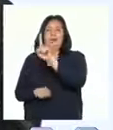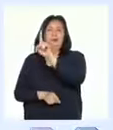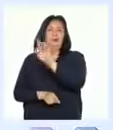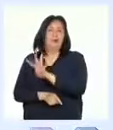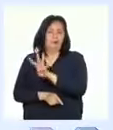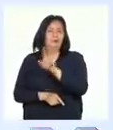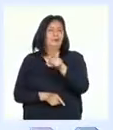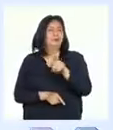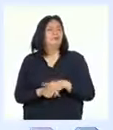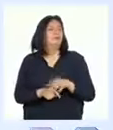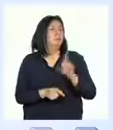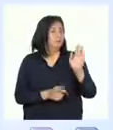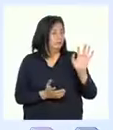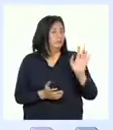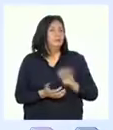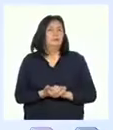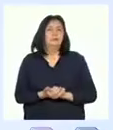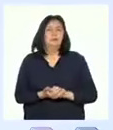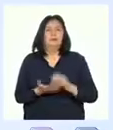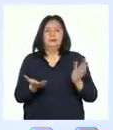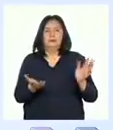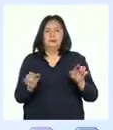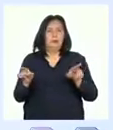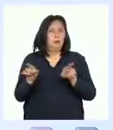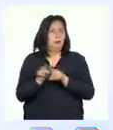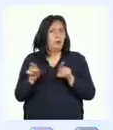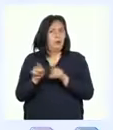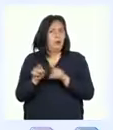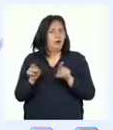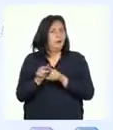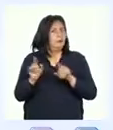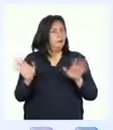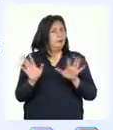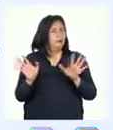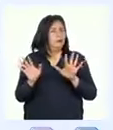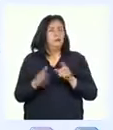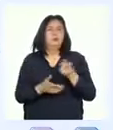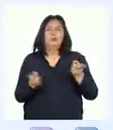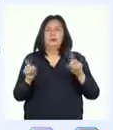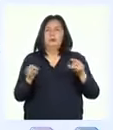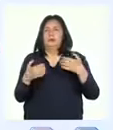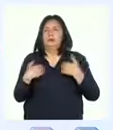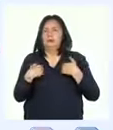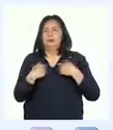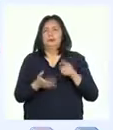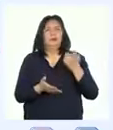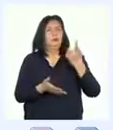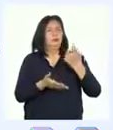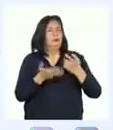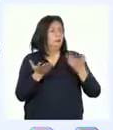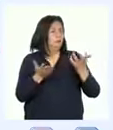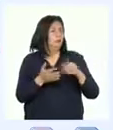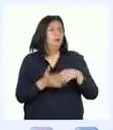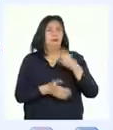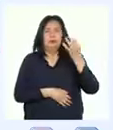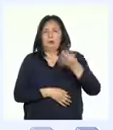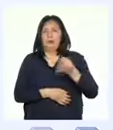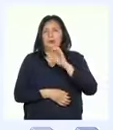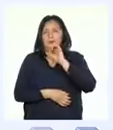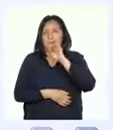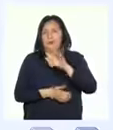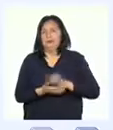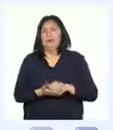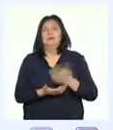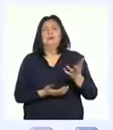1/4. Estrictamente no son iguales, Patti. Cuando tienen el mismo valor, lo más correcto es